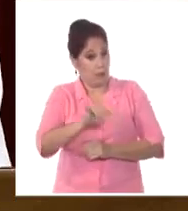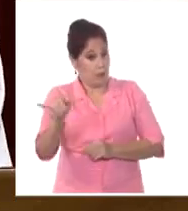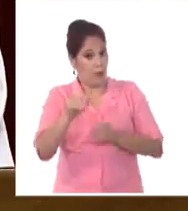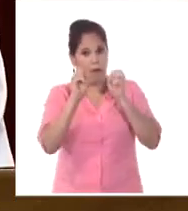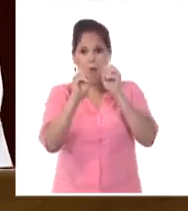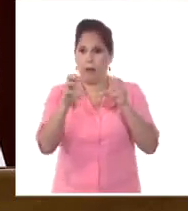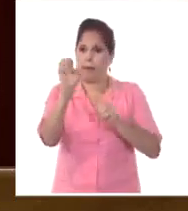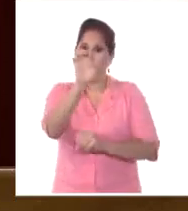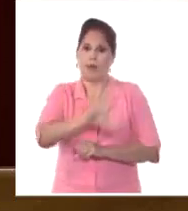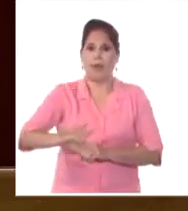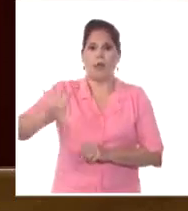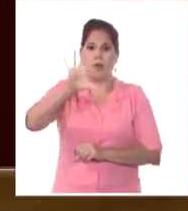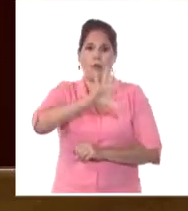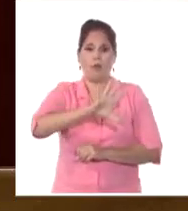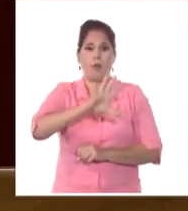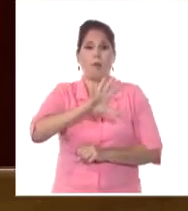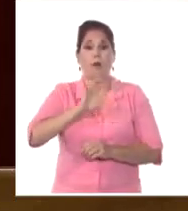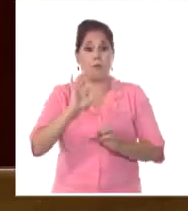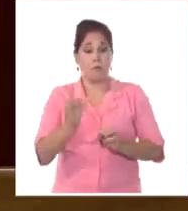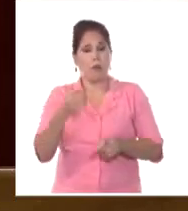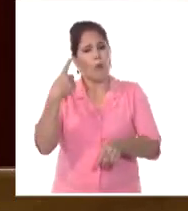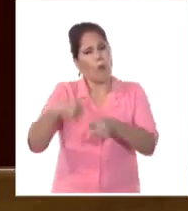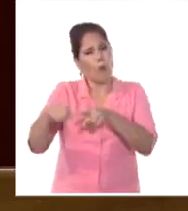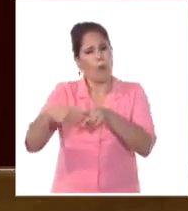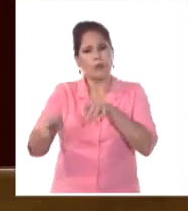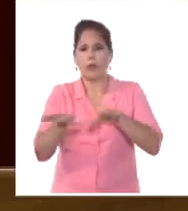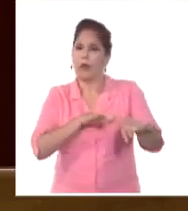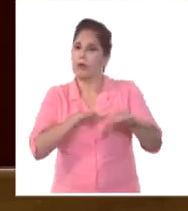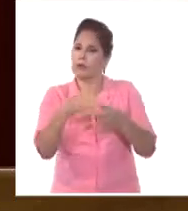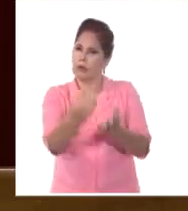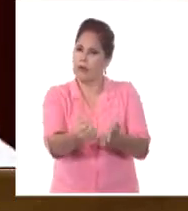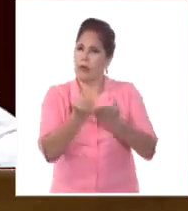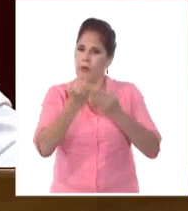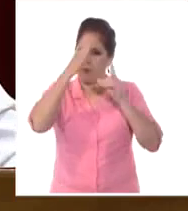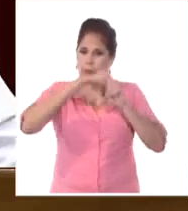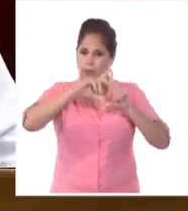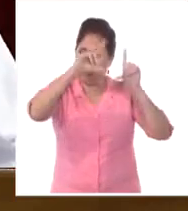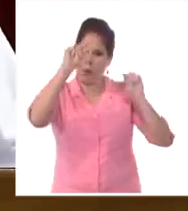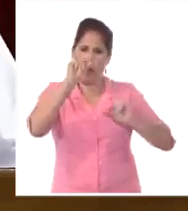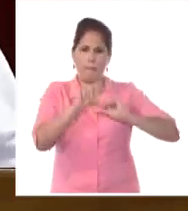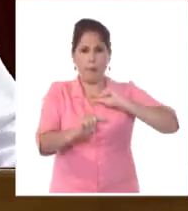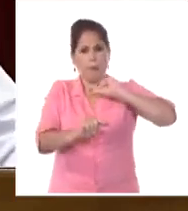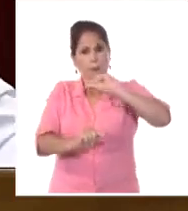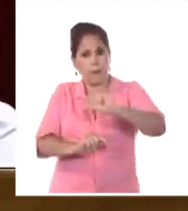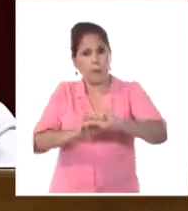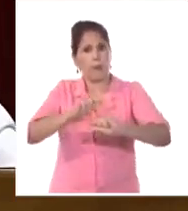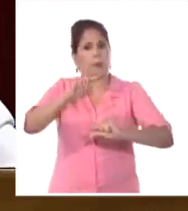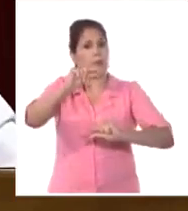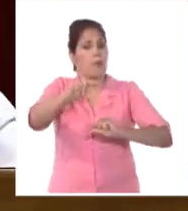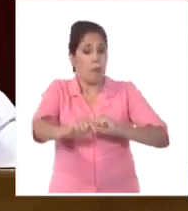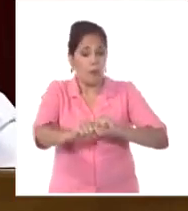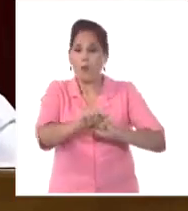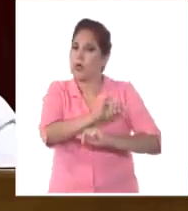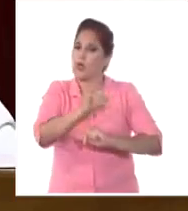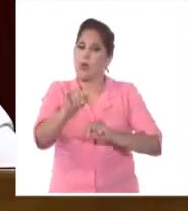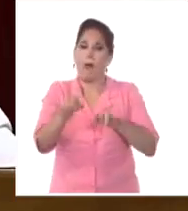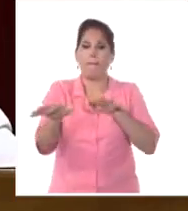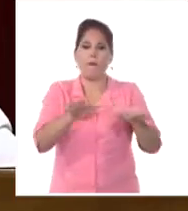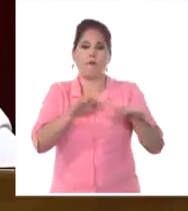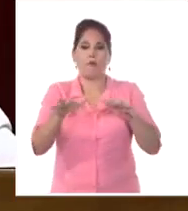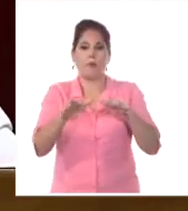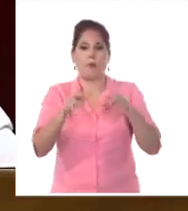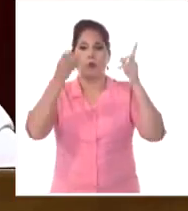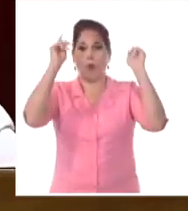campañas europeas con Bloc Cuba y las múltiples acciones solidarias que poco a poco se convierten en un amplio movimiento